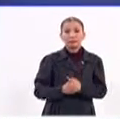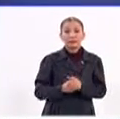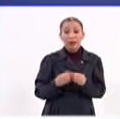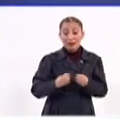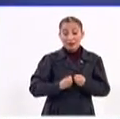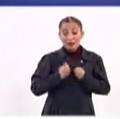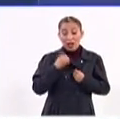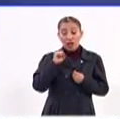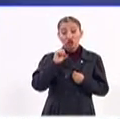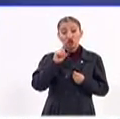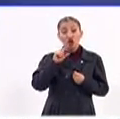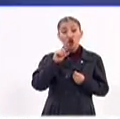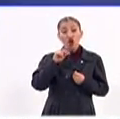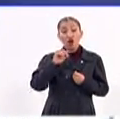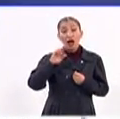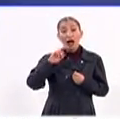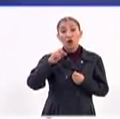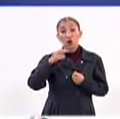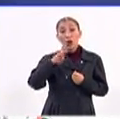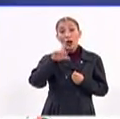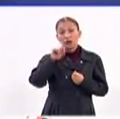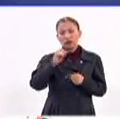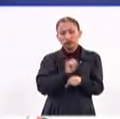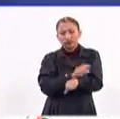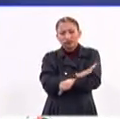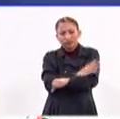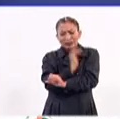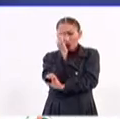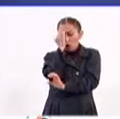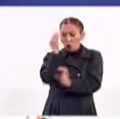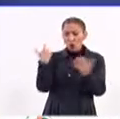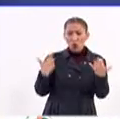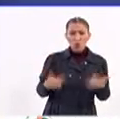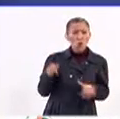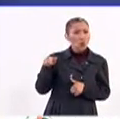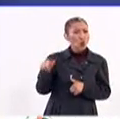La vida de Solón Argüello emociona a quien la conoce,